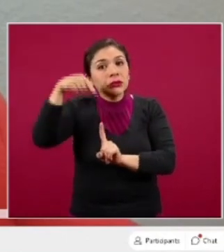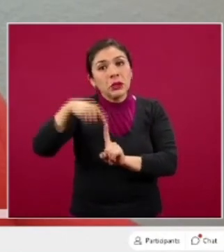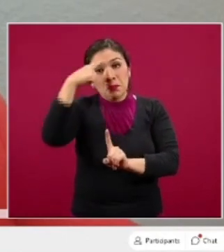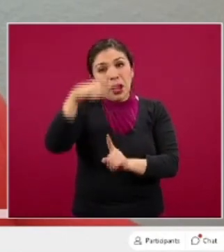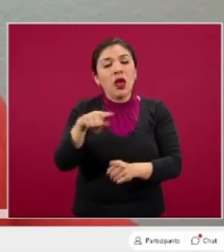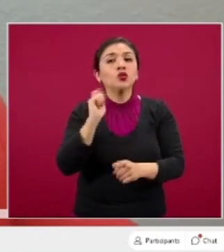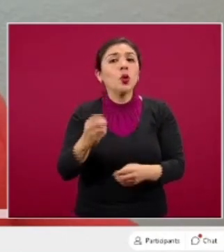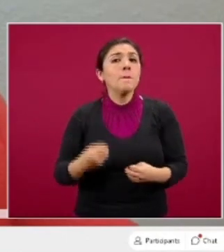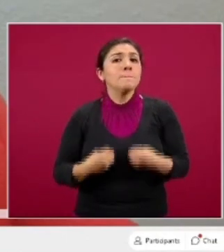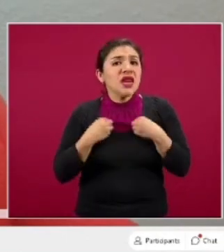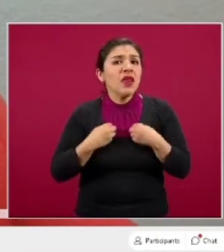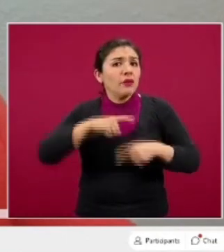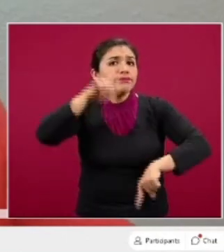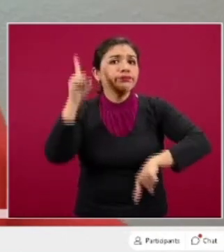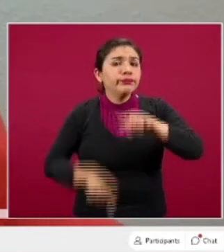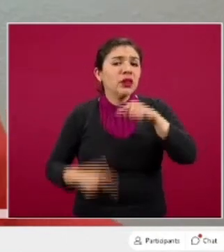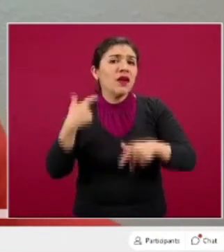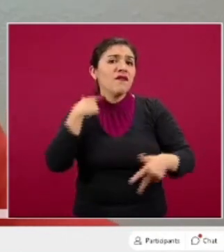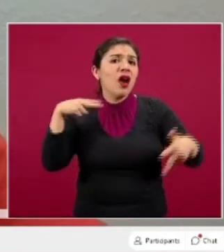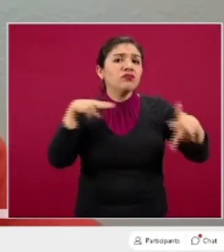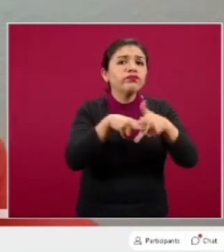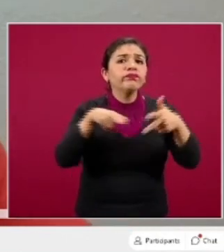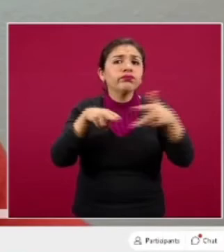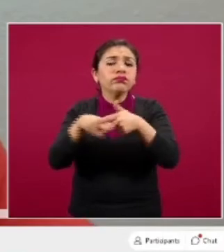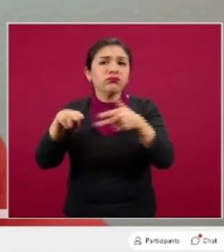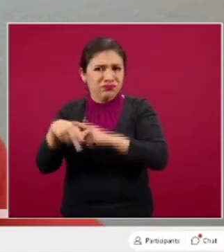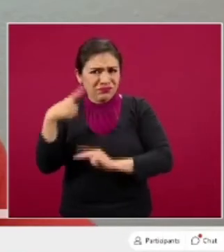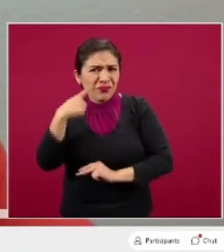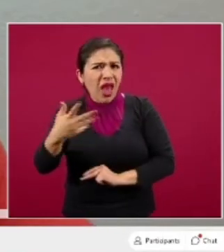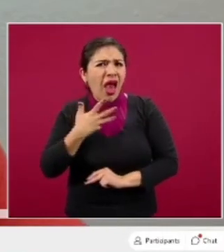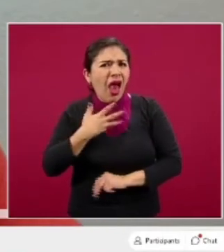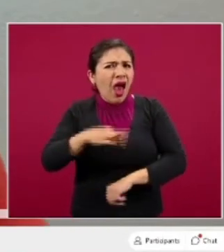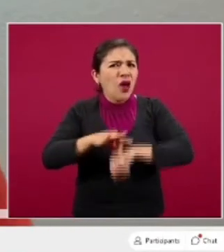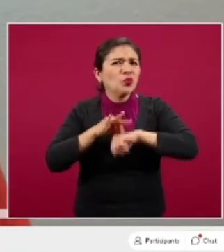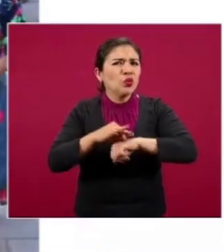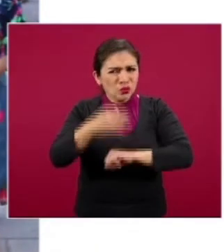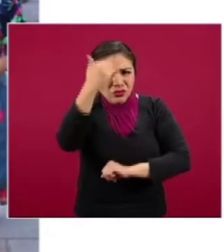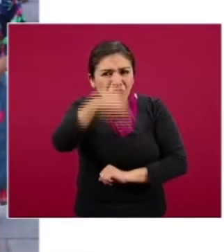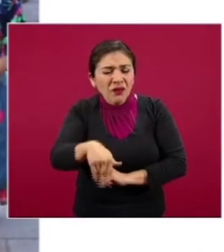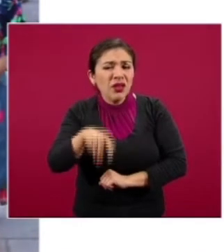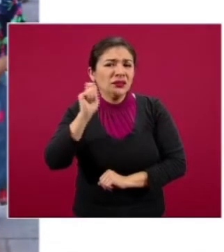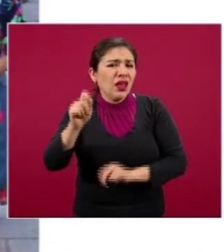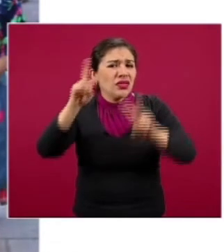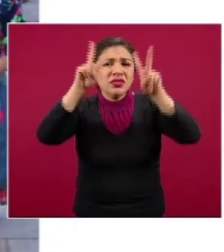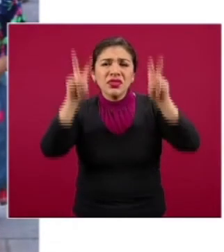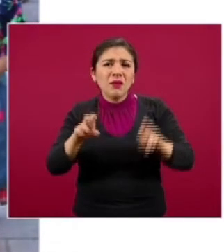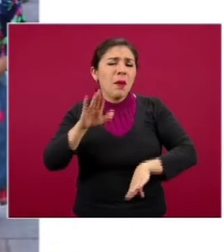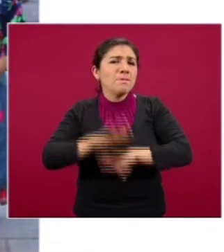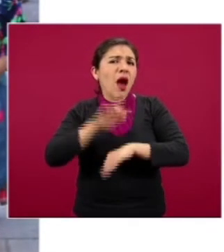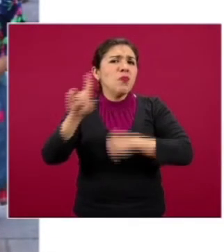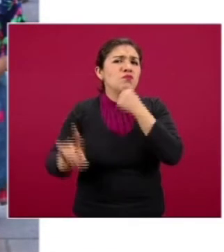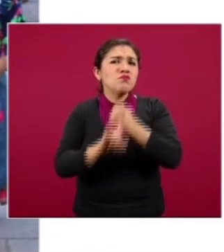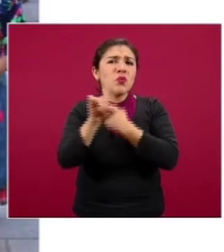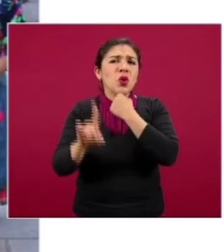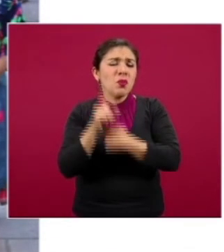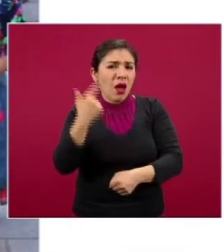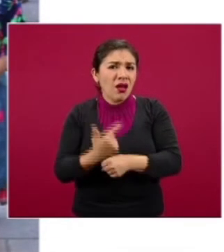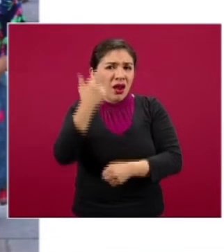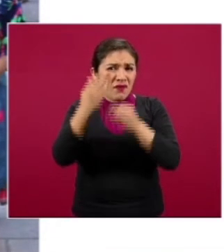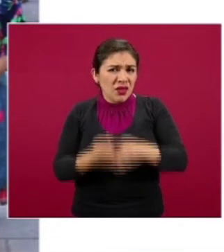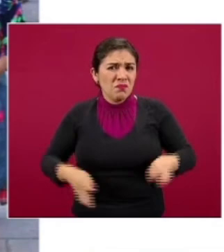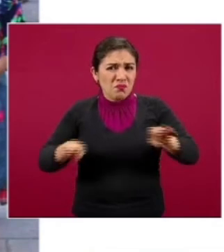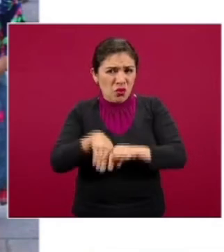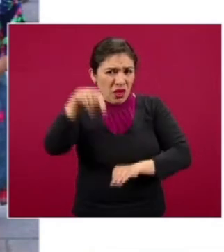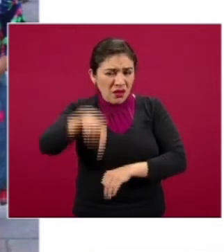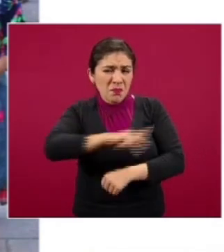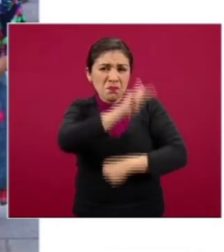su vida, el feminicidio que hemos oído. Sabemos que es un problema muy importante también